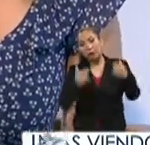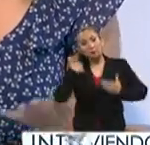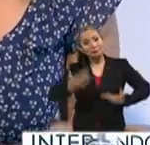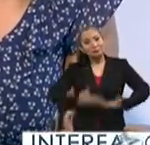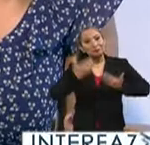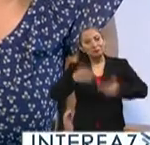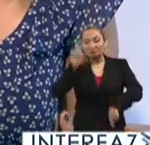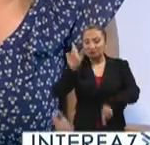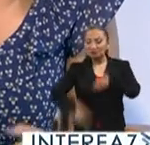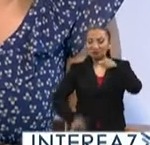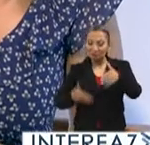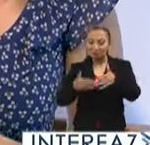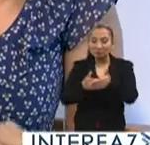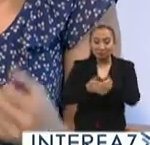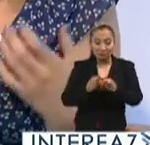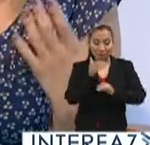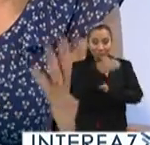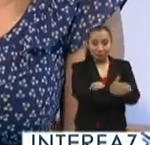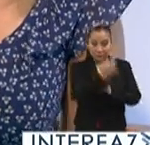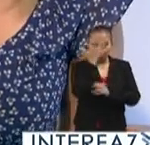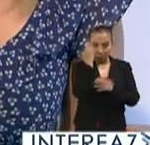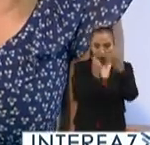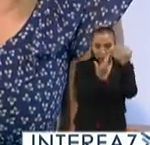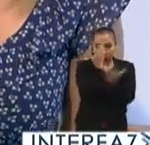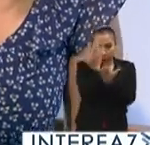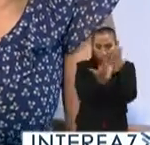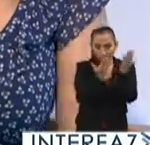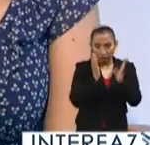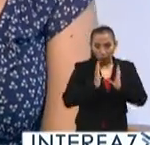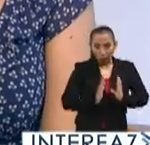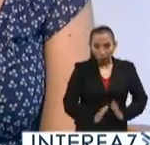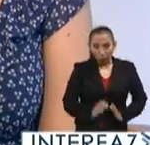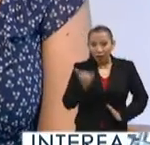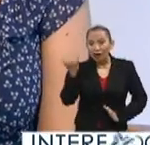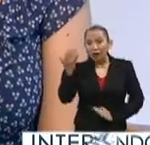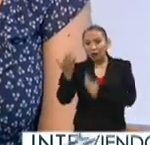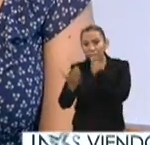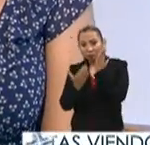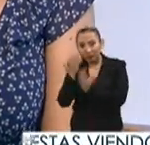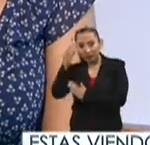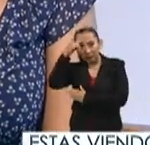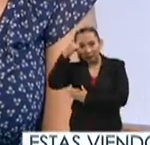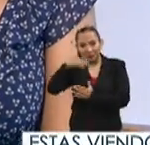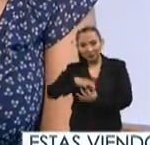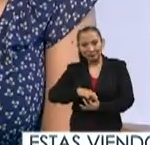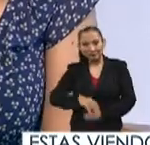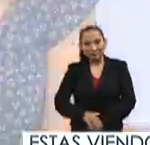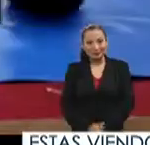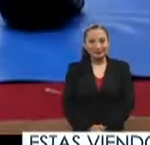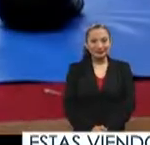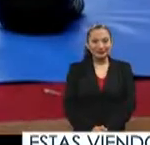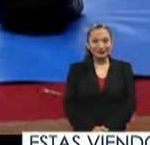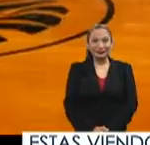motivan a romper las barreras que separan la preparación del cuerpo con la preparación de la mente.